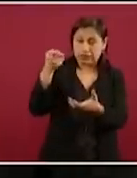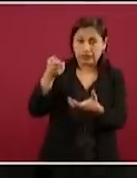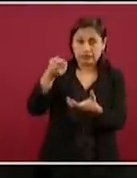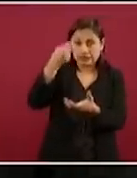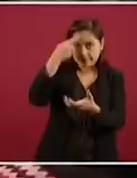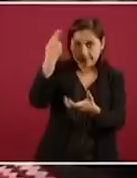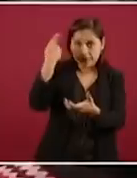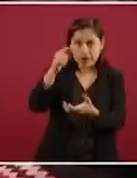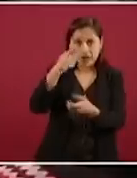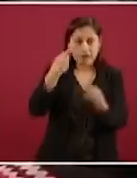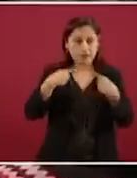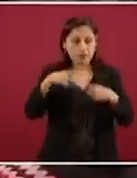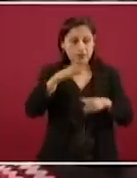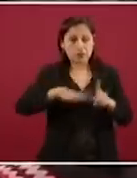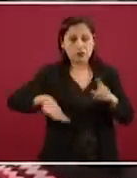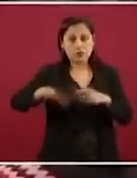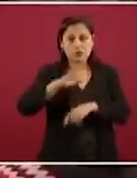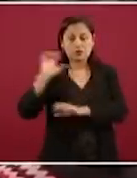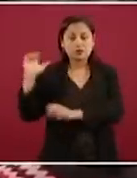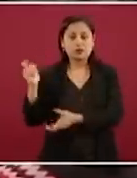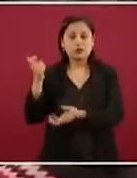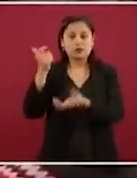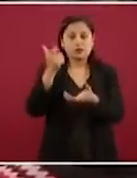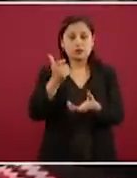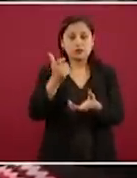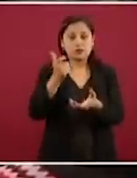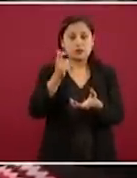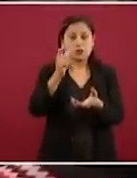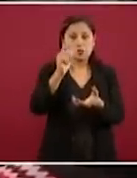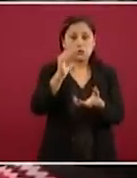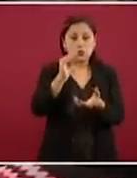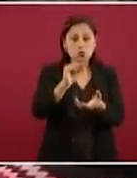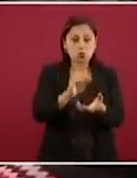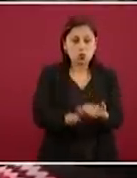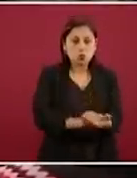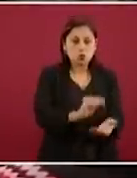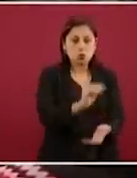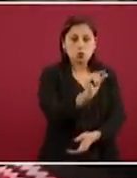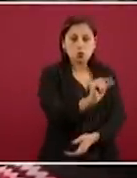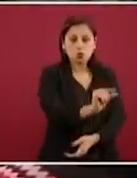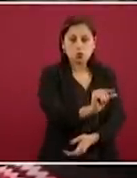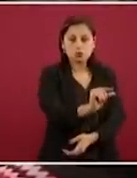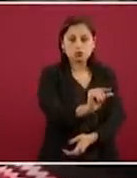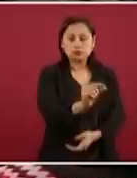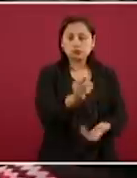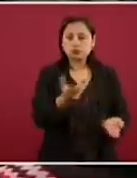gente, llegaba menguado,